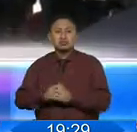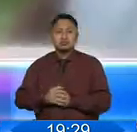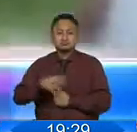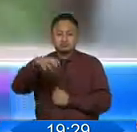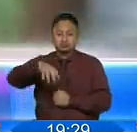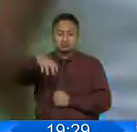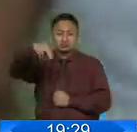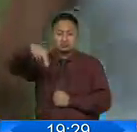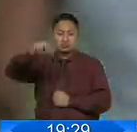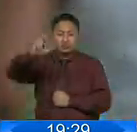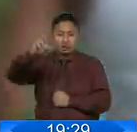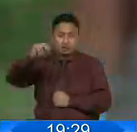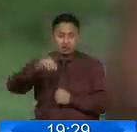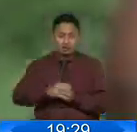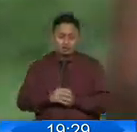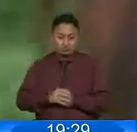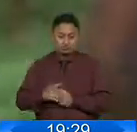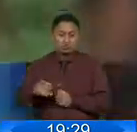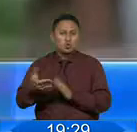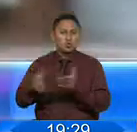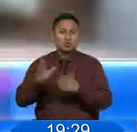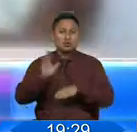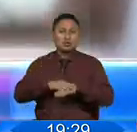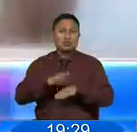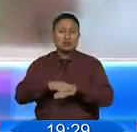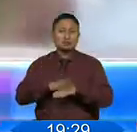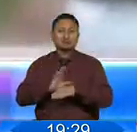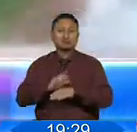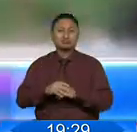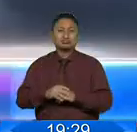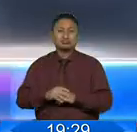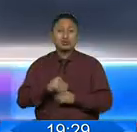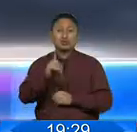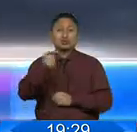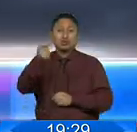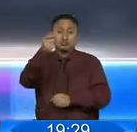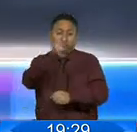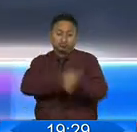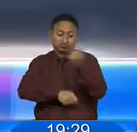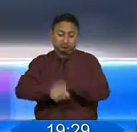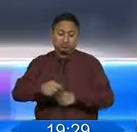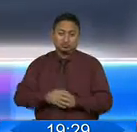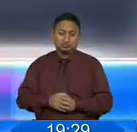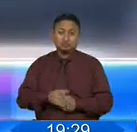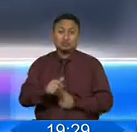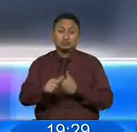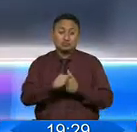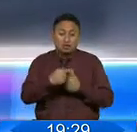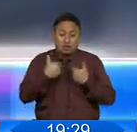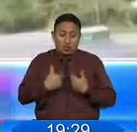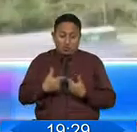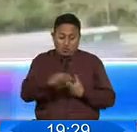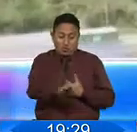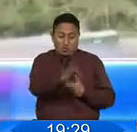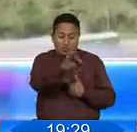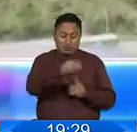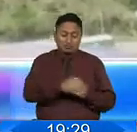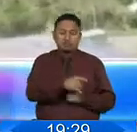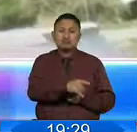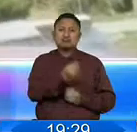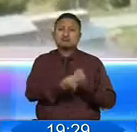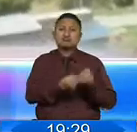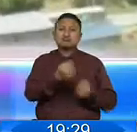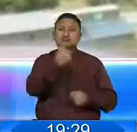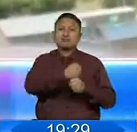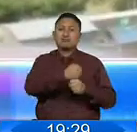Nariño. La muerte habría sido provocada por varias heridas, al parecer con una navaja, la que fue encontrada cerca de su pequeño cuerpo. La adolescente se dedicaba a labores